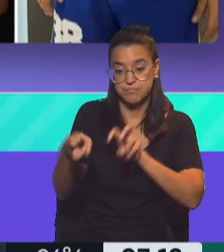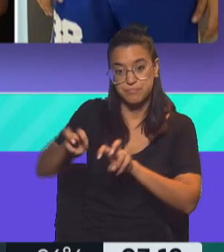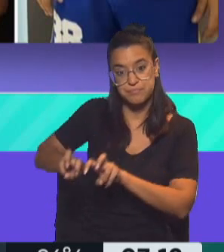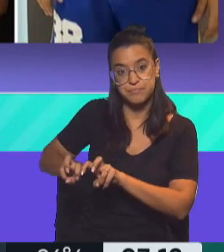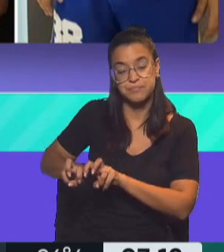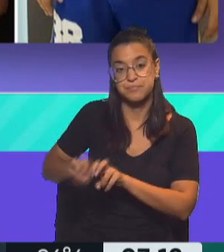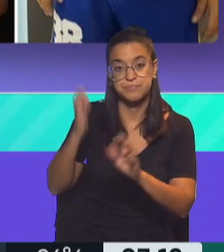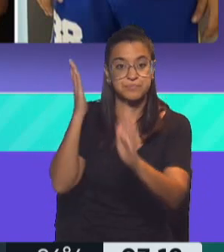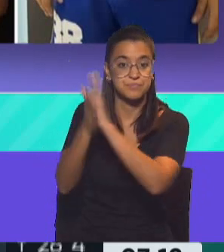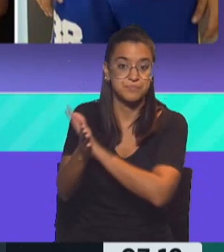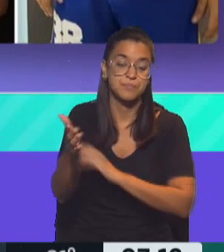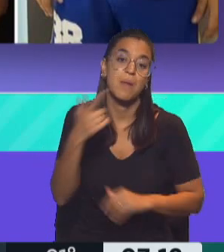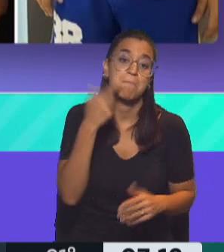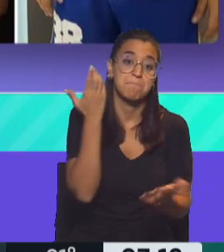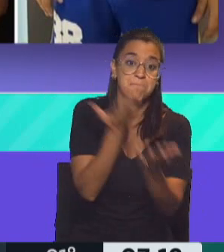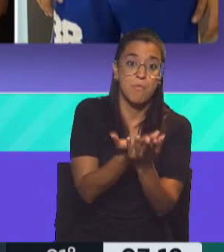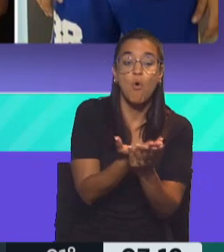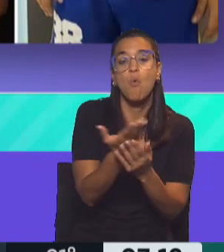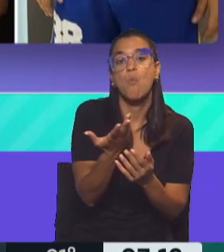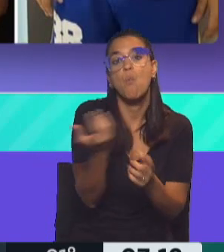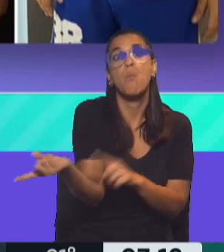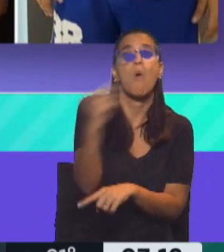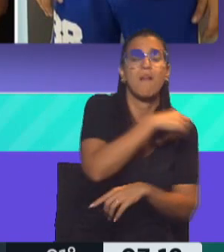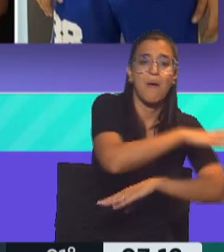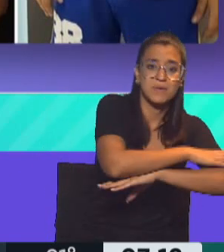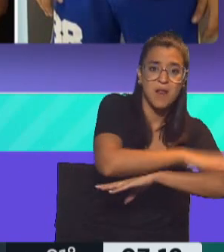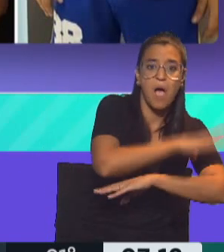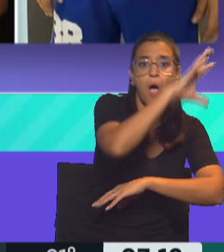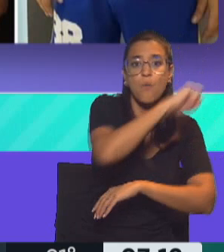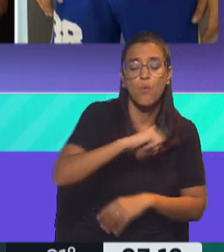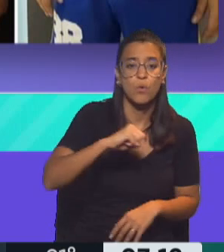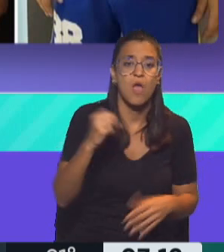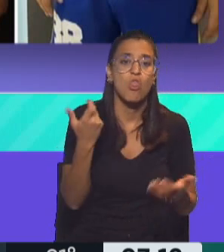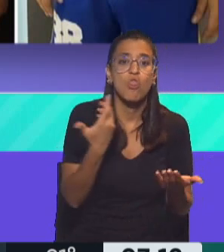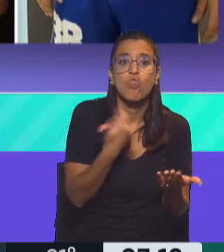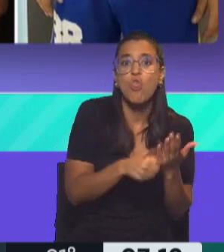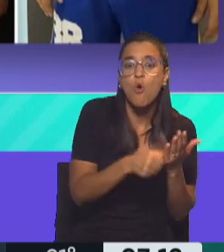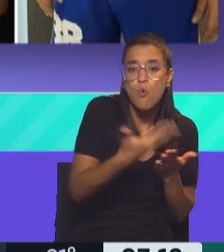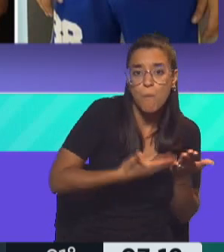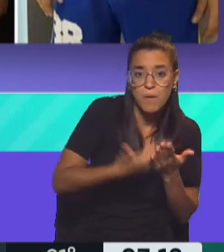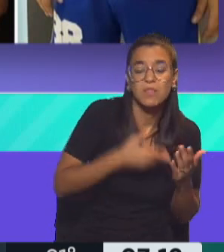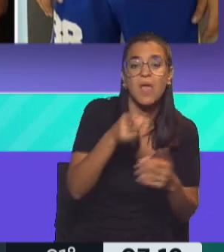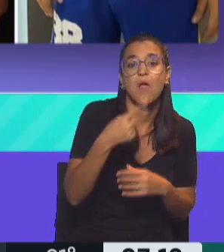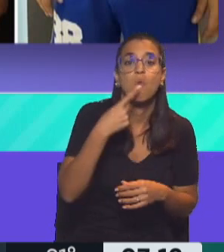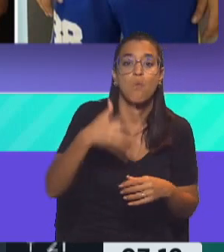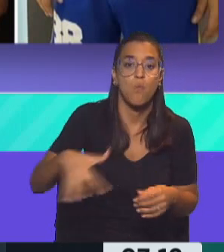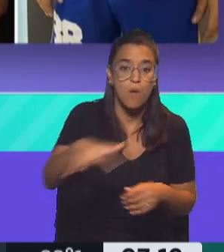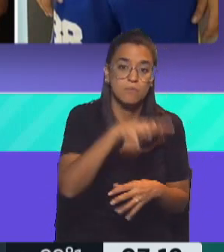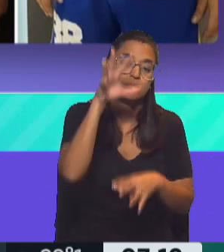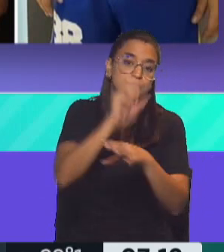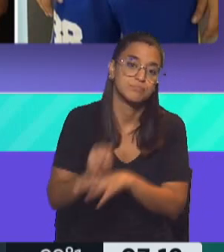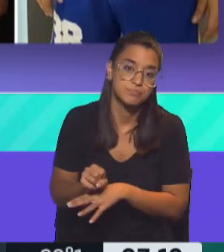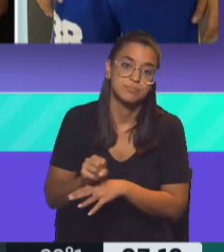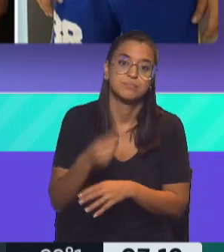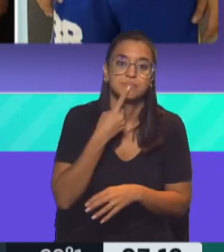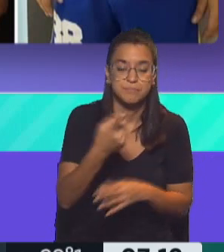fueron les pidió que volvieran a avellaneda para ir a buscar sus documentos y en ese lugar los capturó el